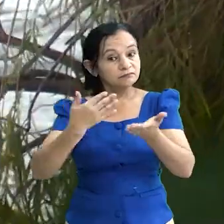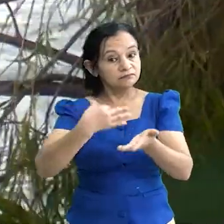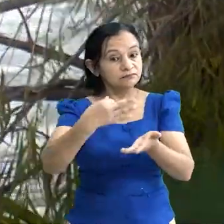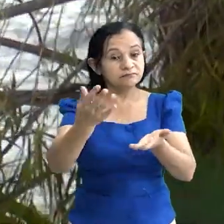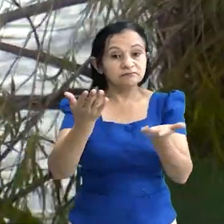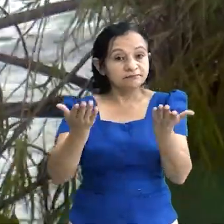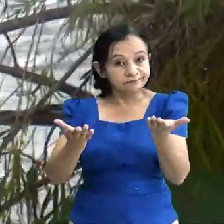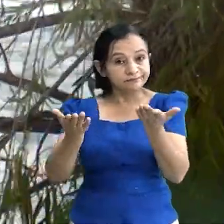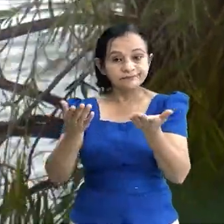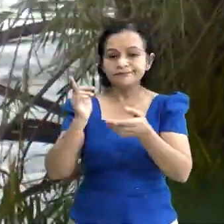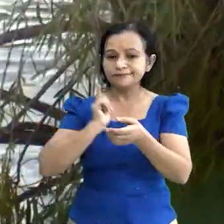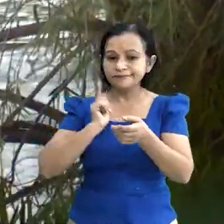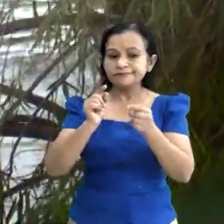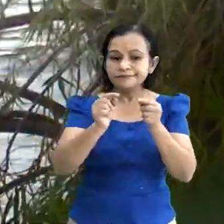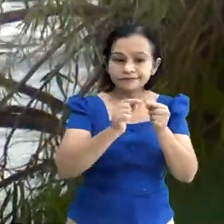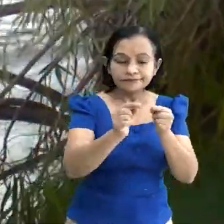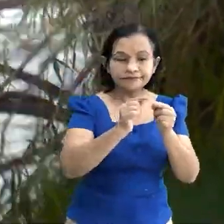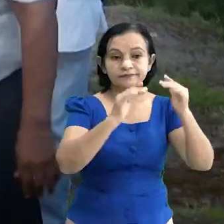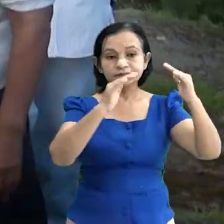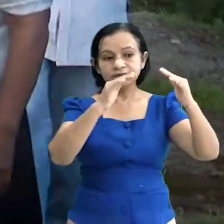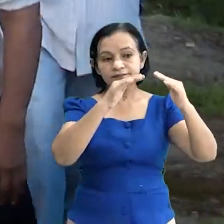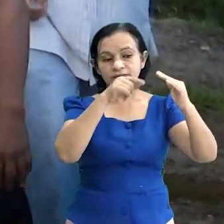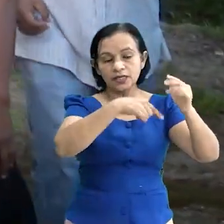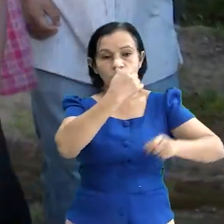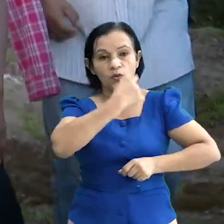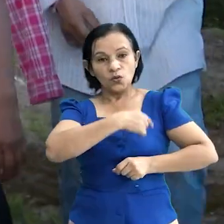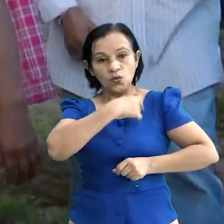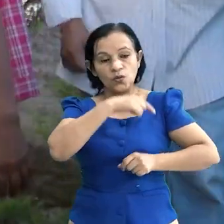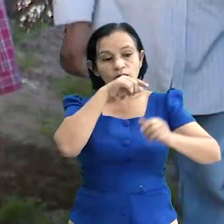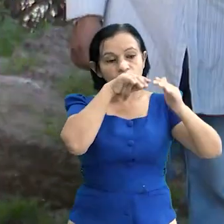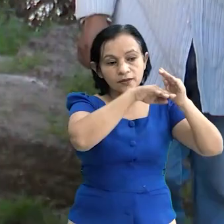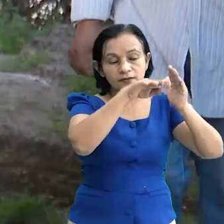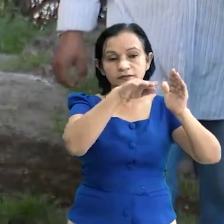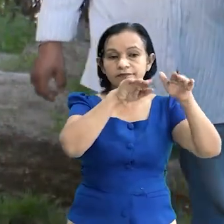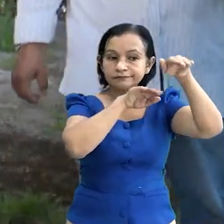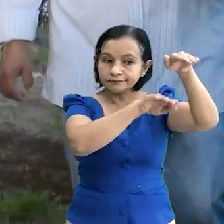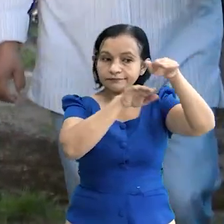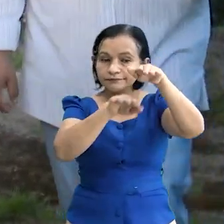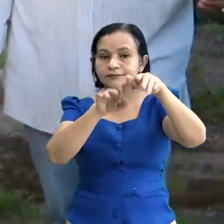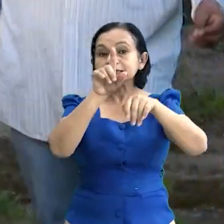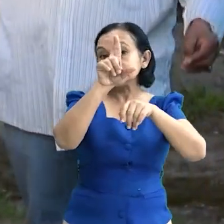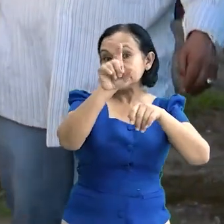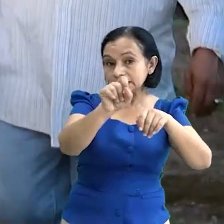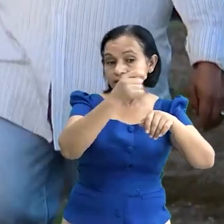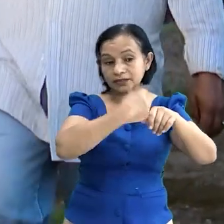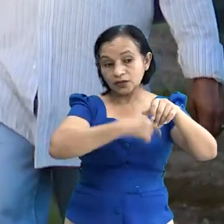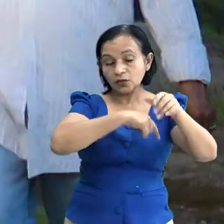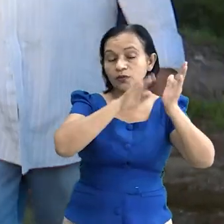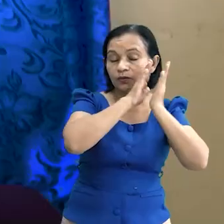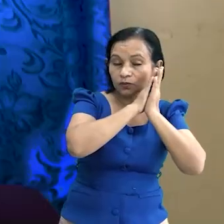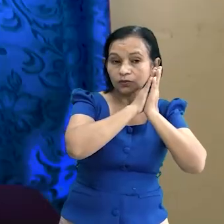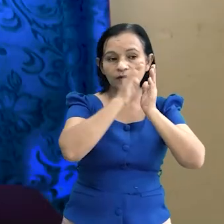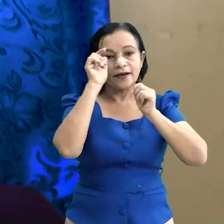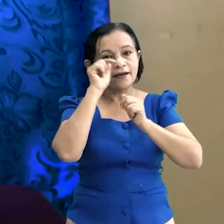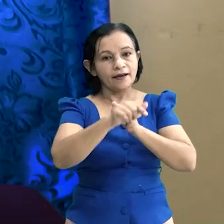las comunidades que tenemos, para albergues que serían La Bandera, son 10 albergues los que tenemos diseñados, que obviamente no van a ser